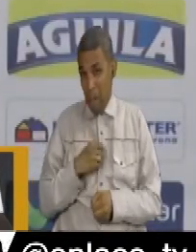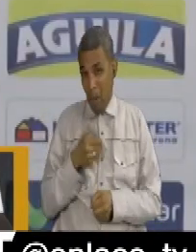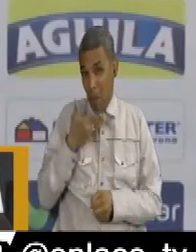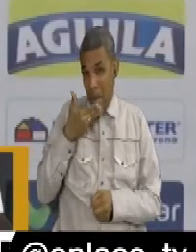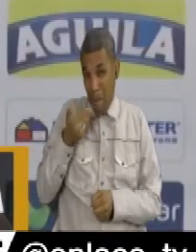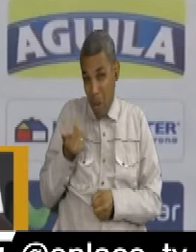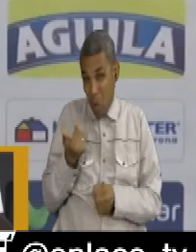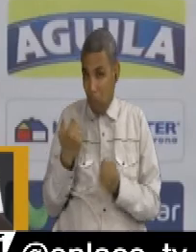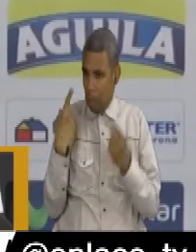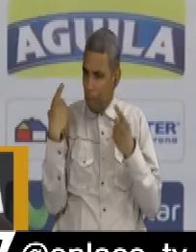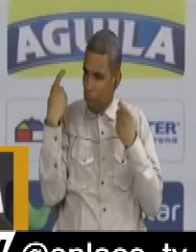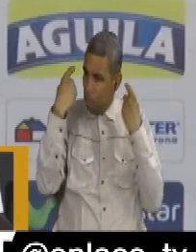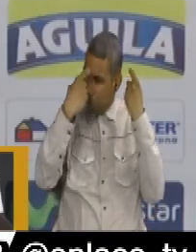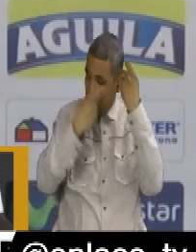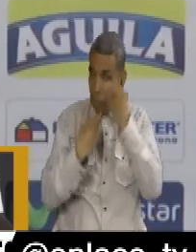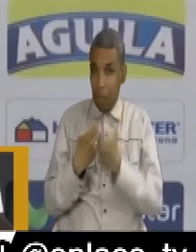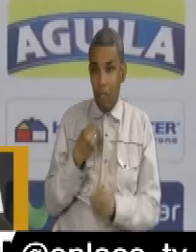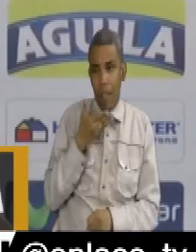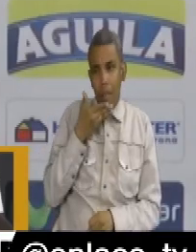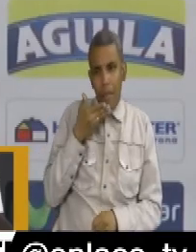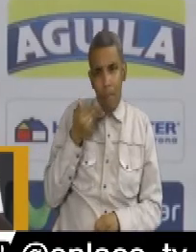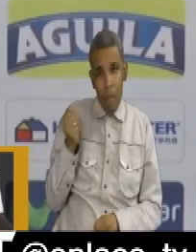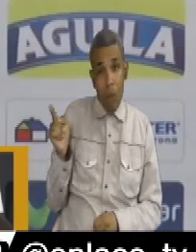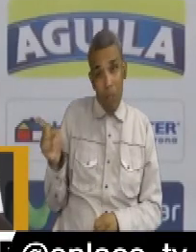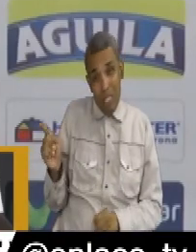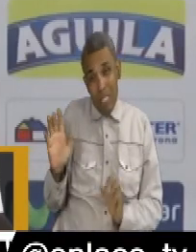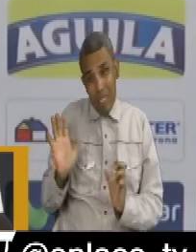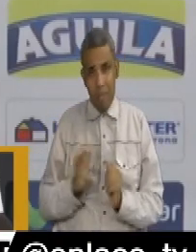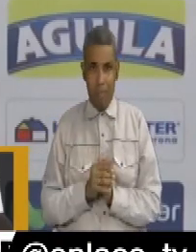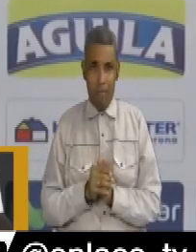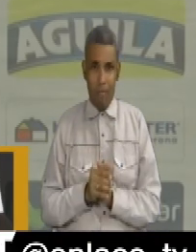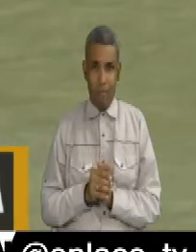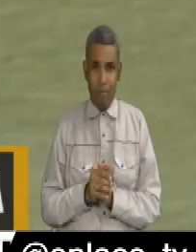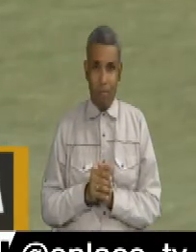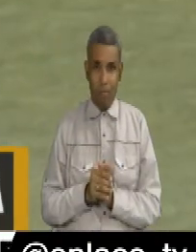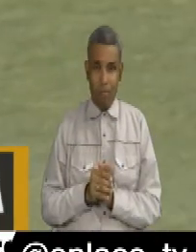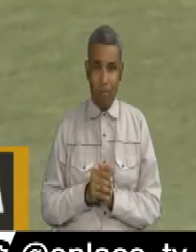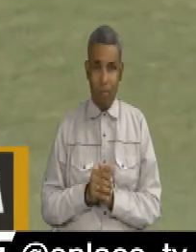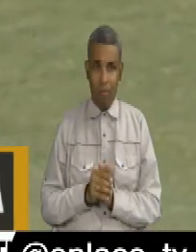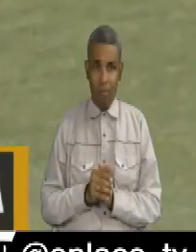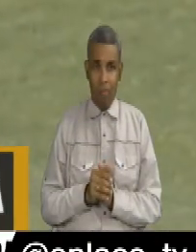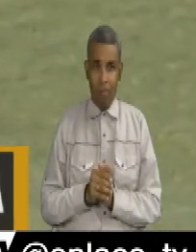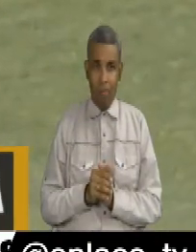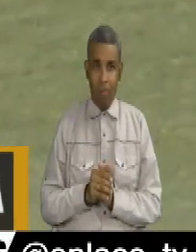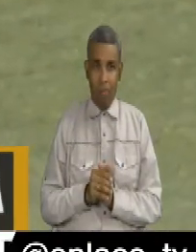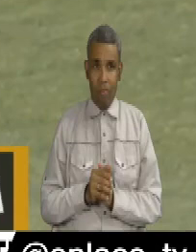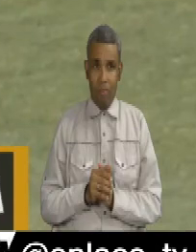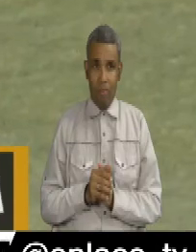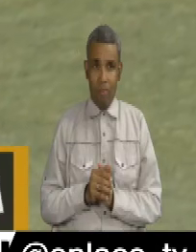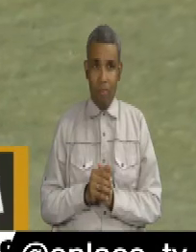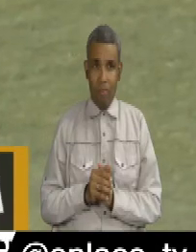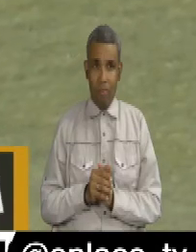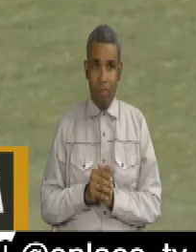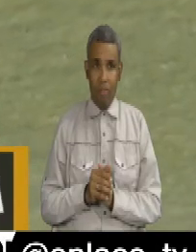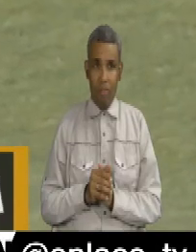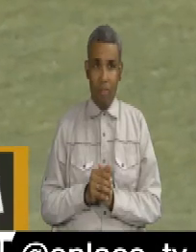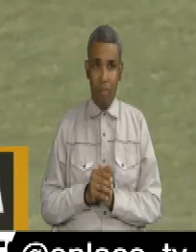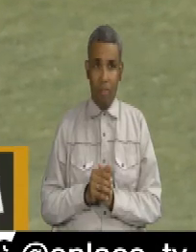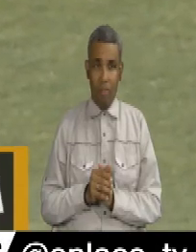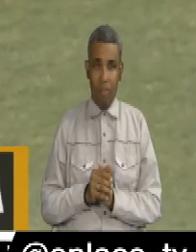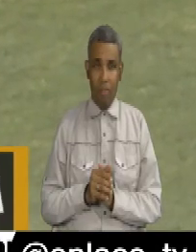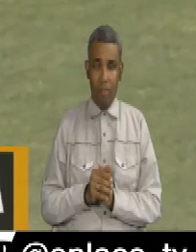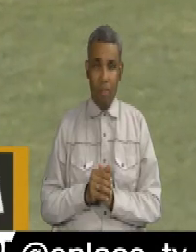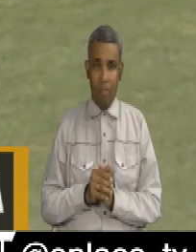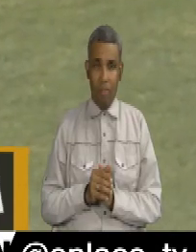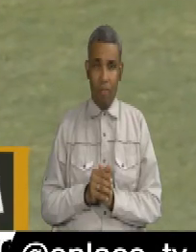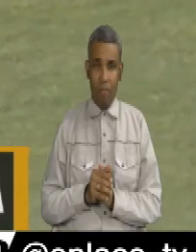en común, importante, igual que el entrenador, que seguramente tendrá su punto de vista o